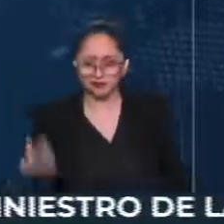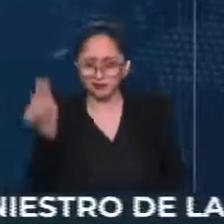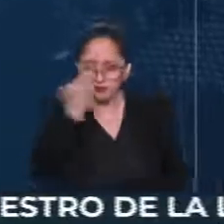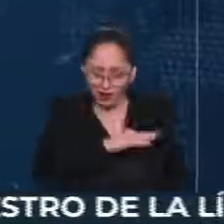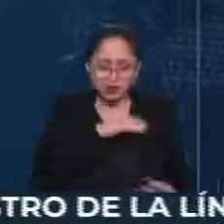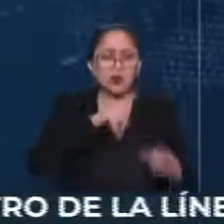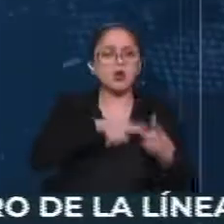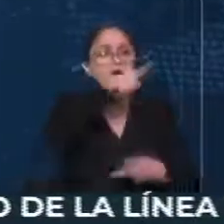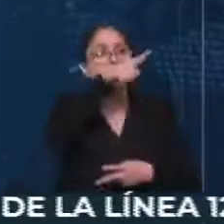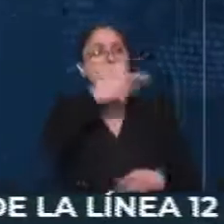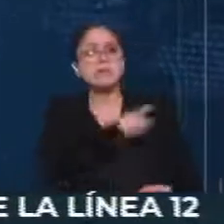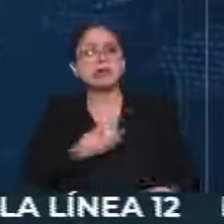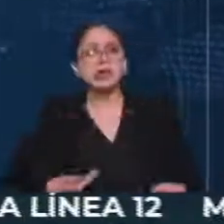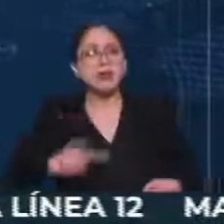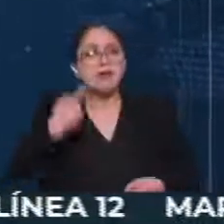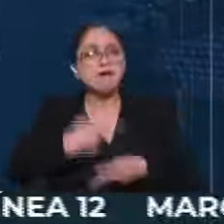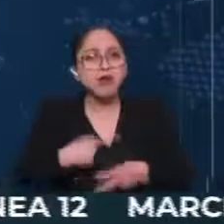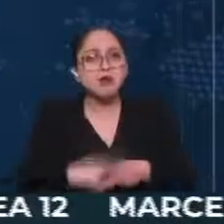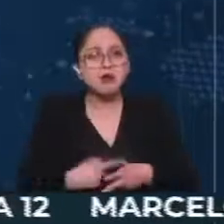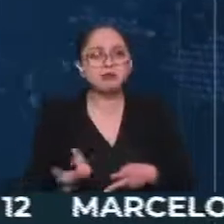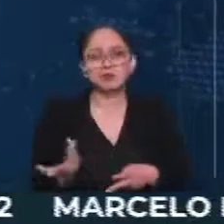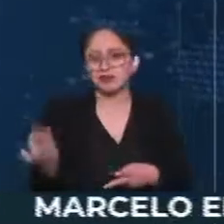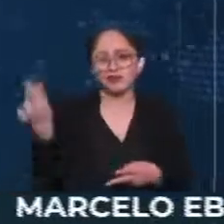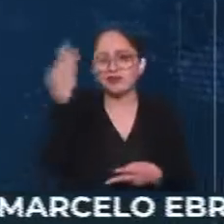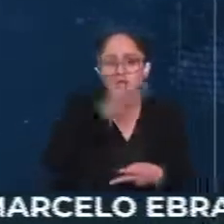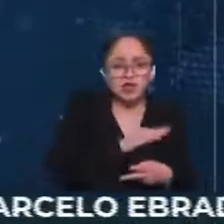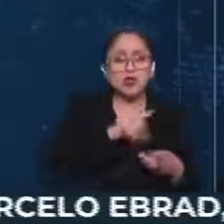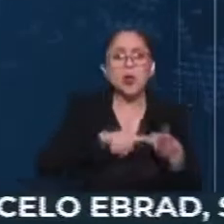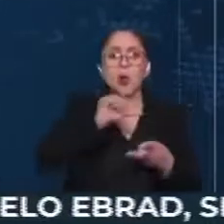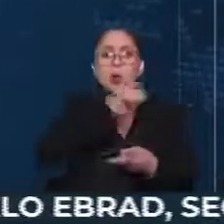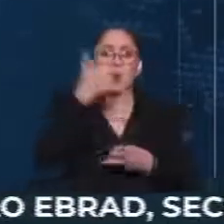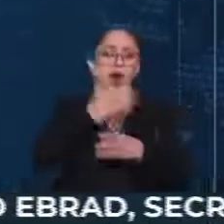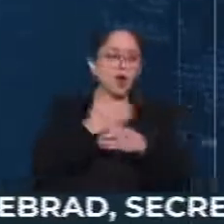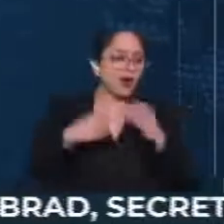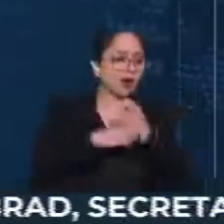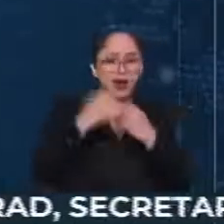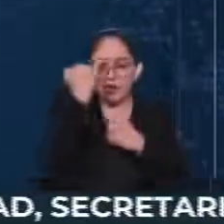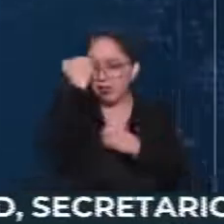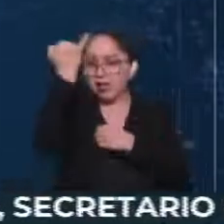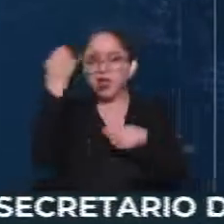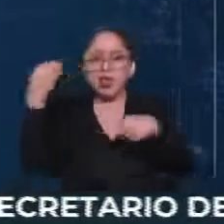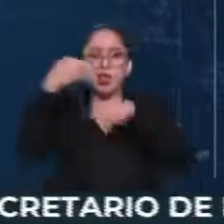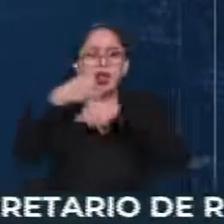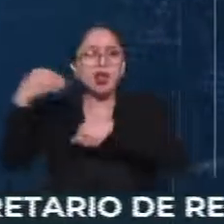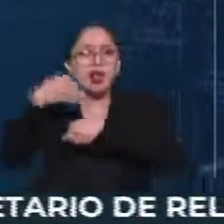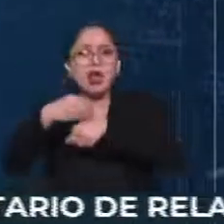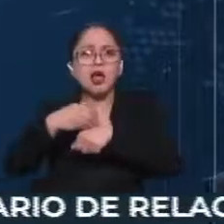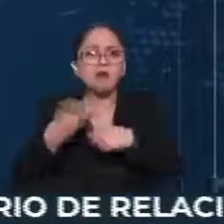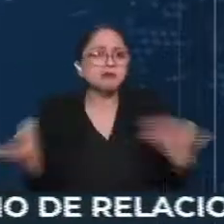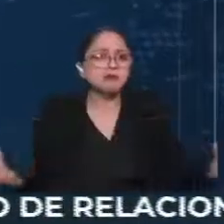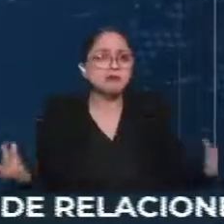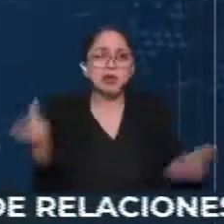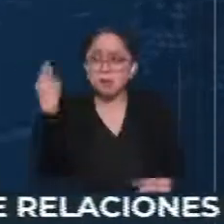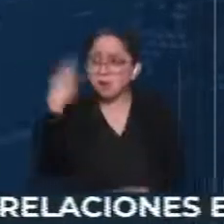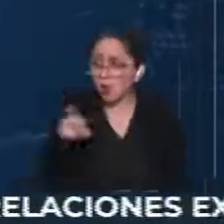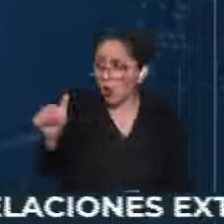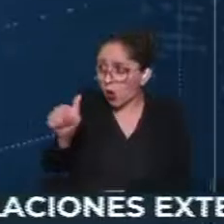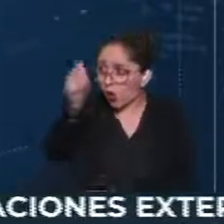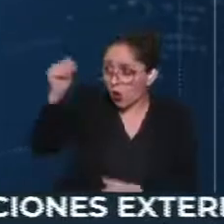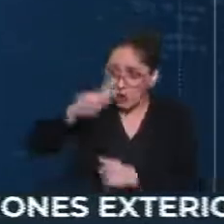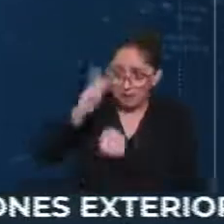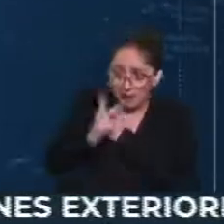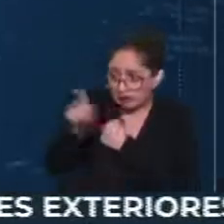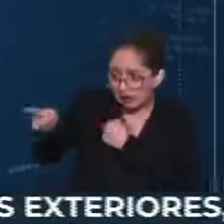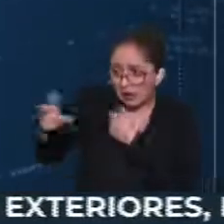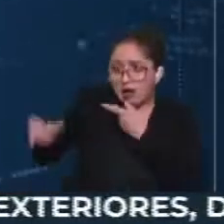sinnúmero de situaciones que son reprobables y que en cualquier otro país del mundo no se le permitiría. Pero en un país como México, que por fin